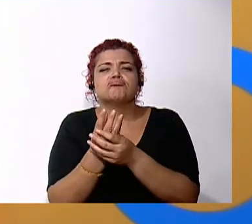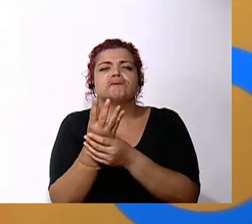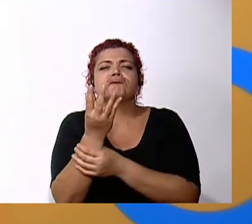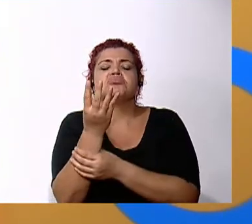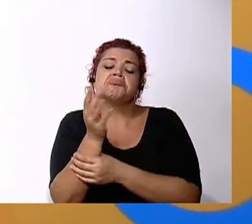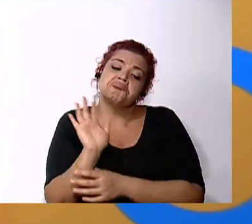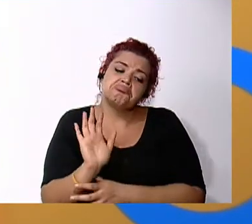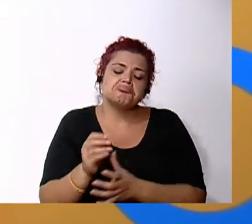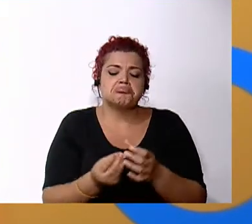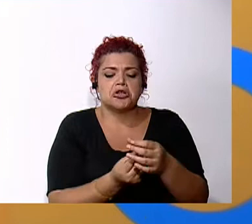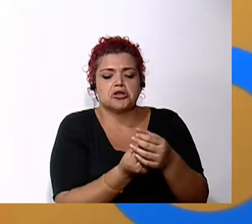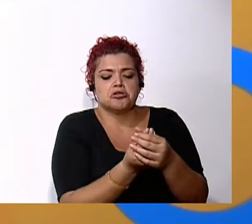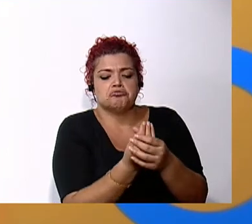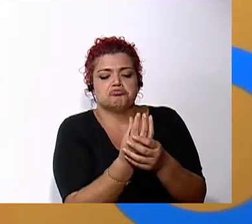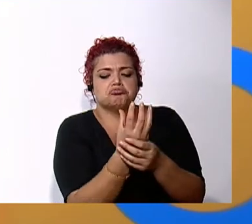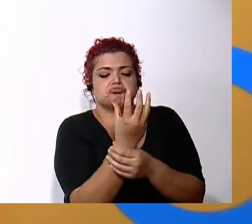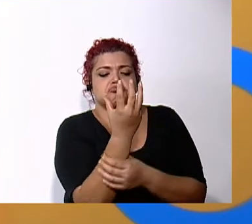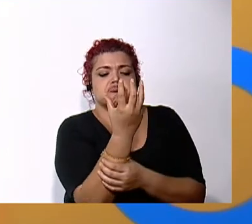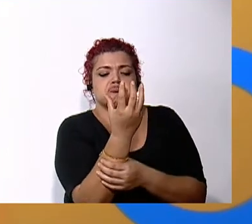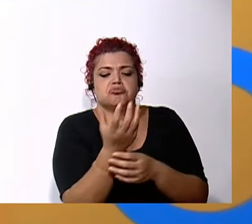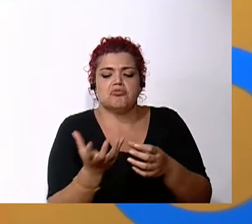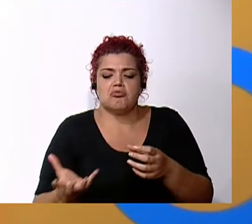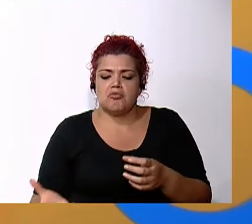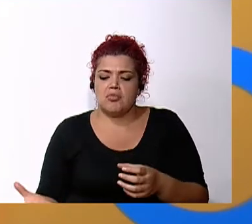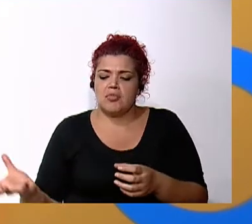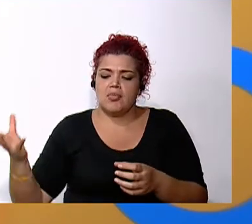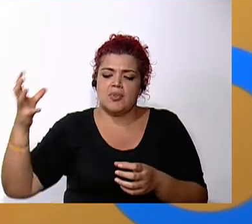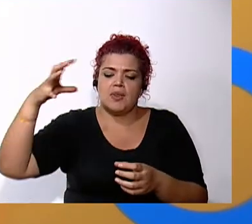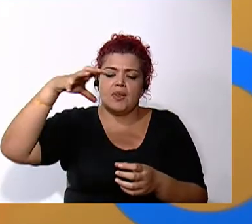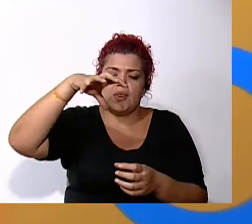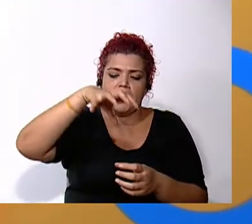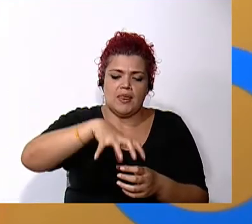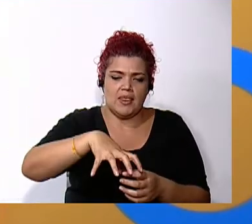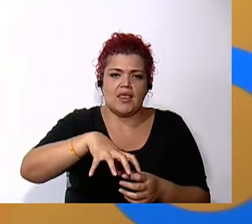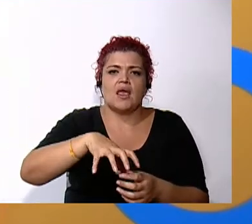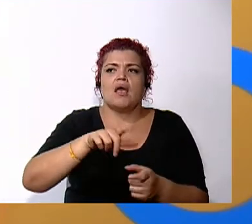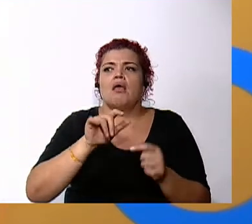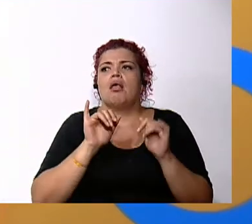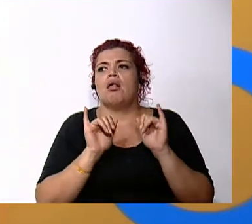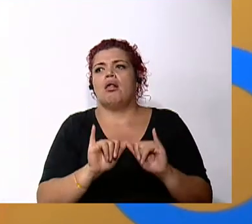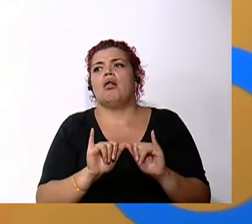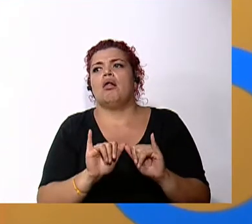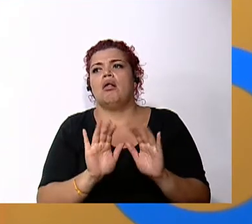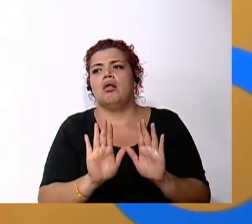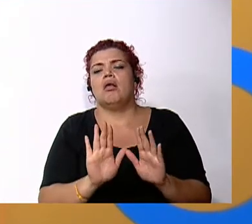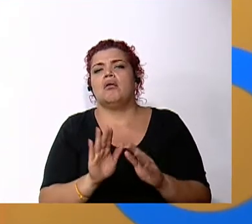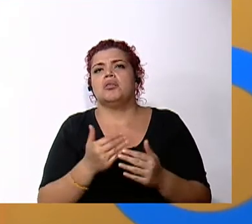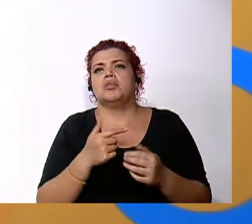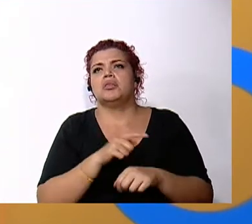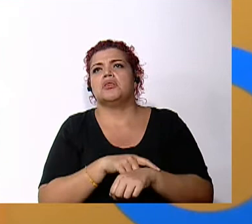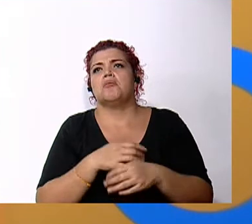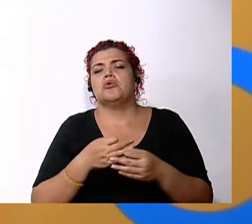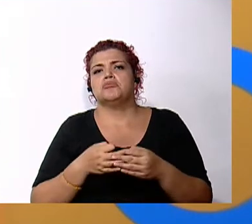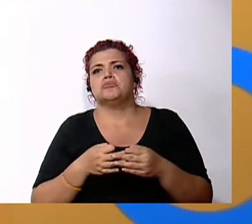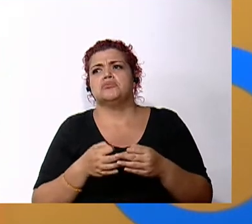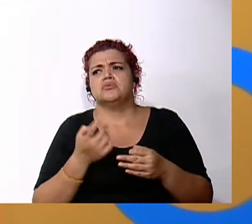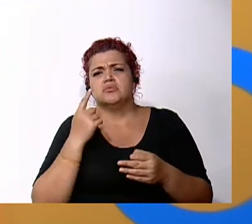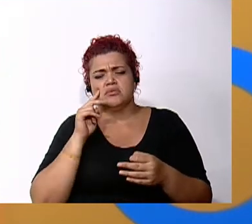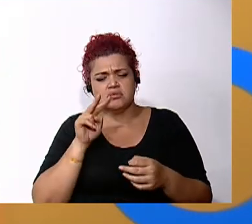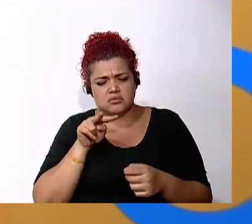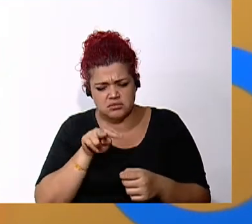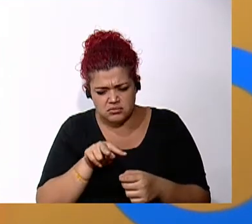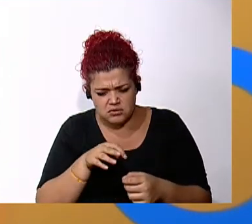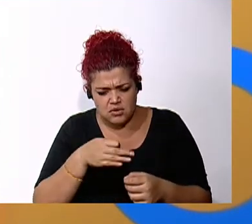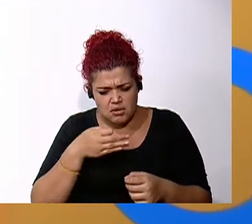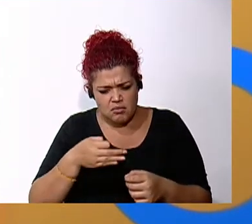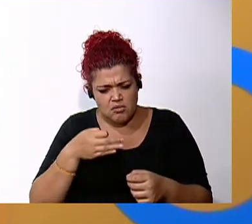el recipiente, cerró su recipiente y la dejó ahí por un tiempo. Él observaba